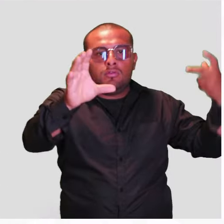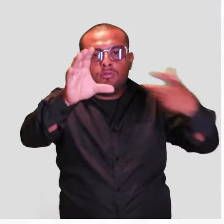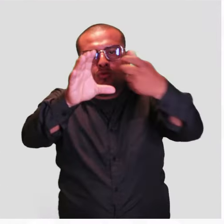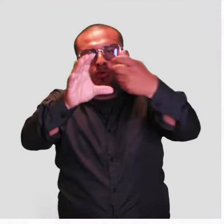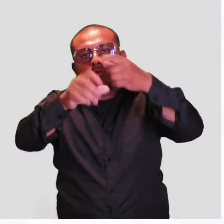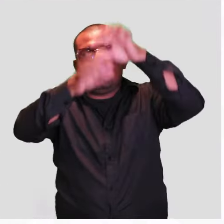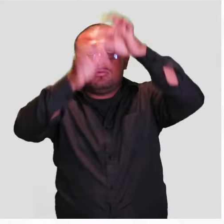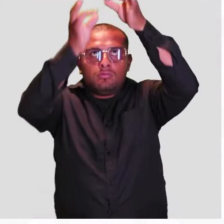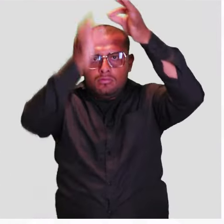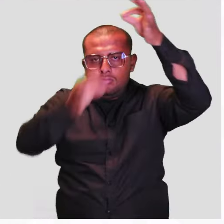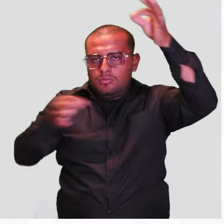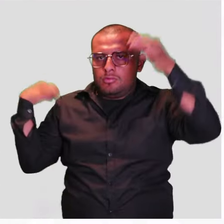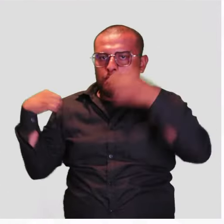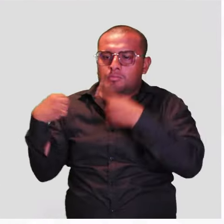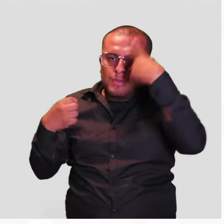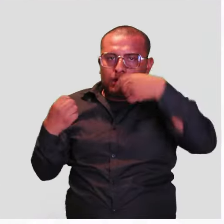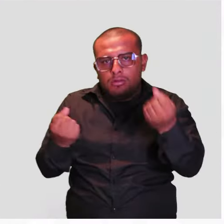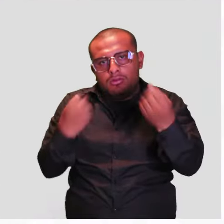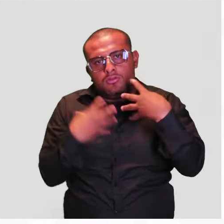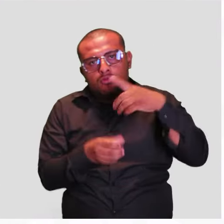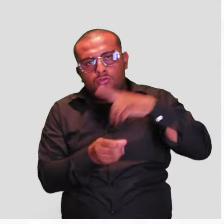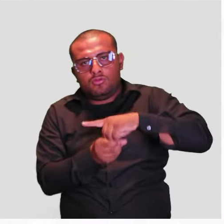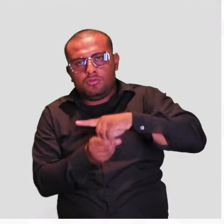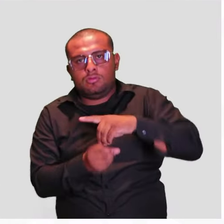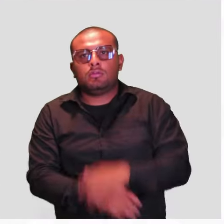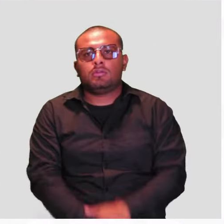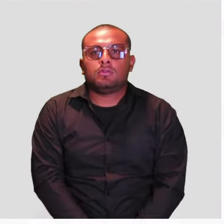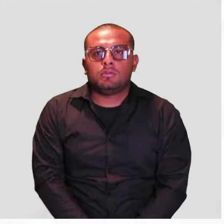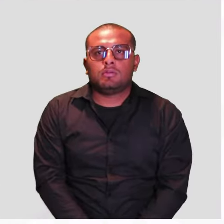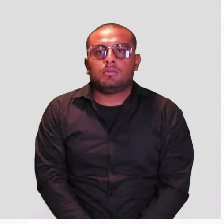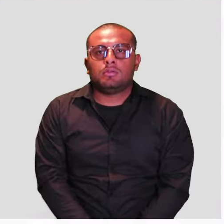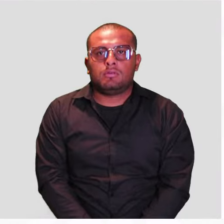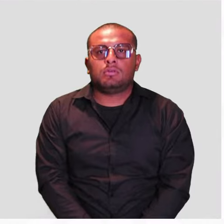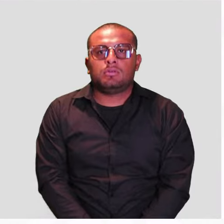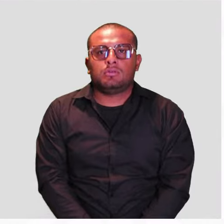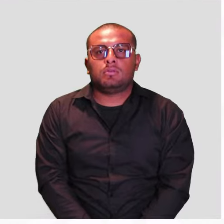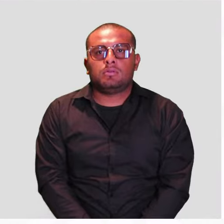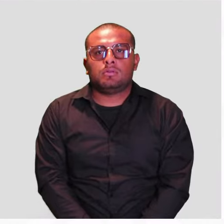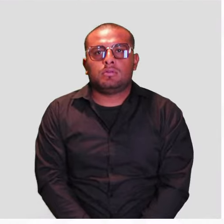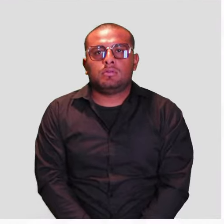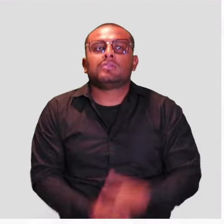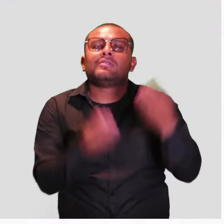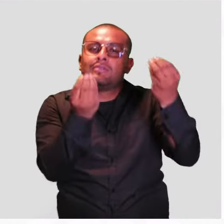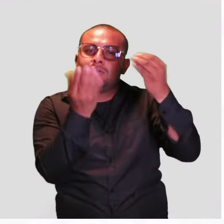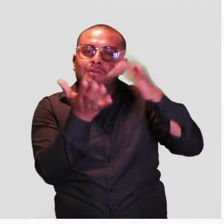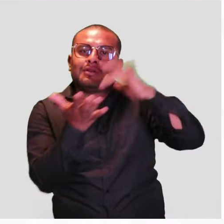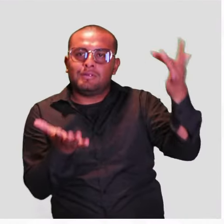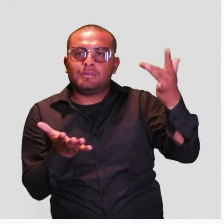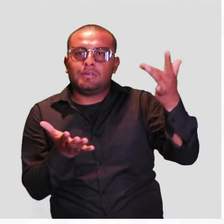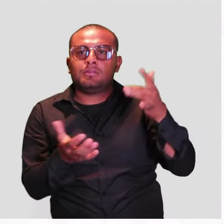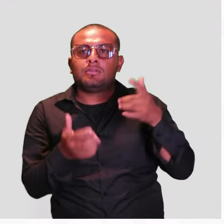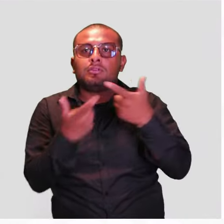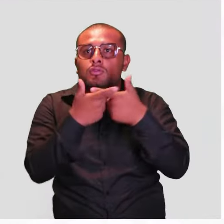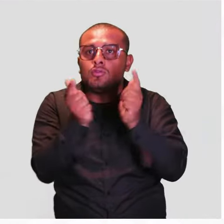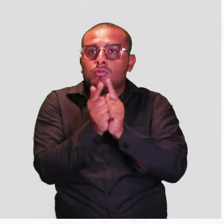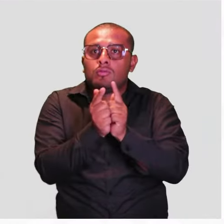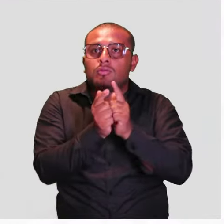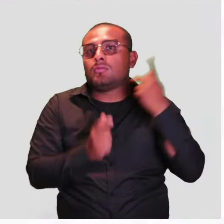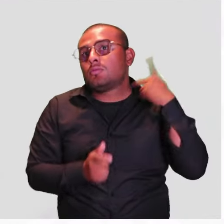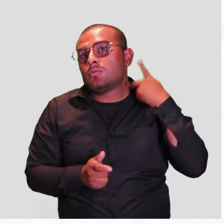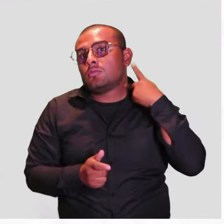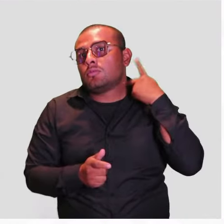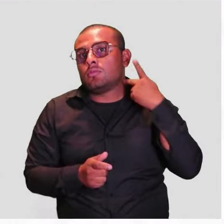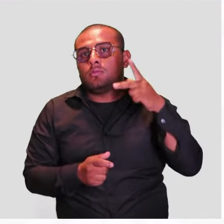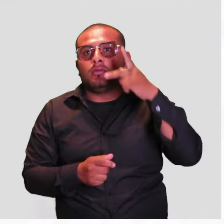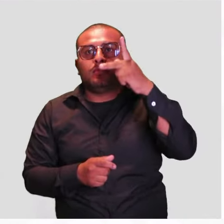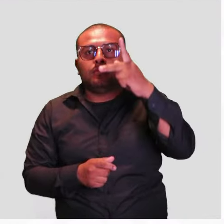sangre. Gracias. Gracias, candidata Miriam Gómez Anaya, por el Partido de la Revolución Democrática, y cedemos